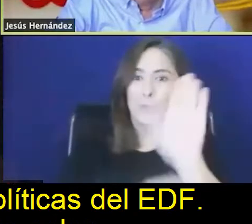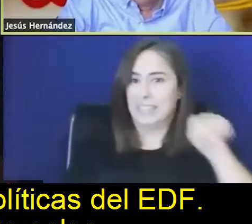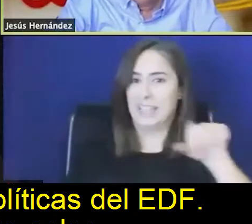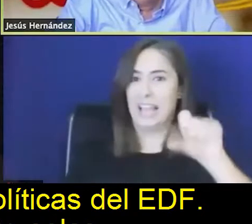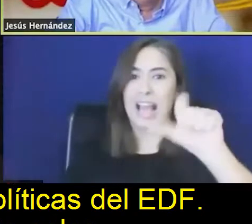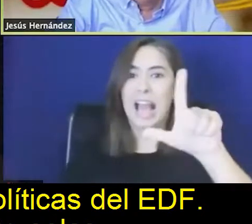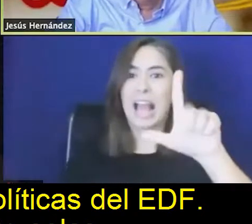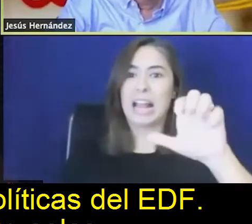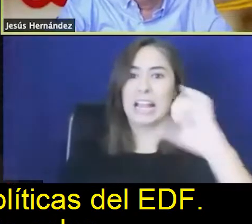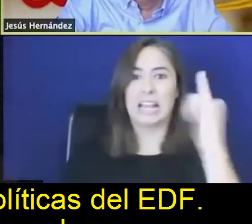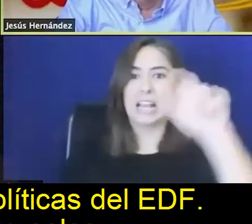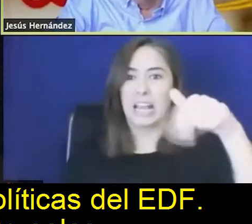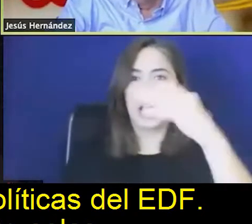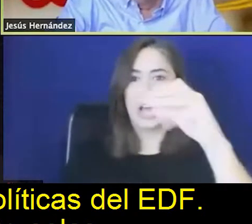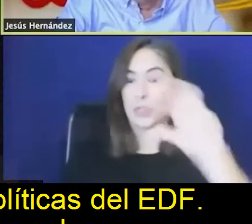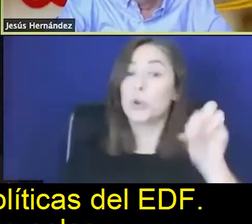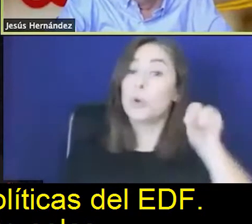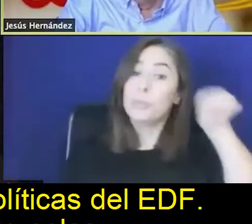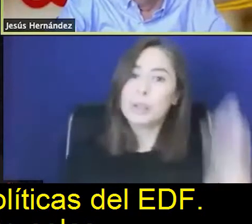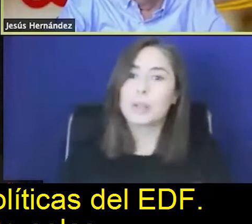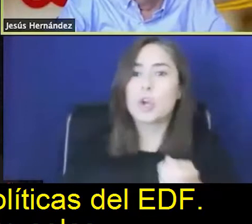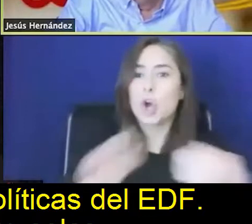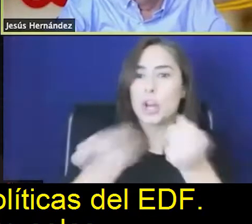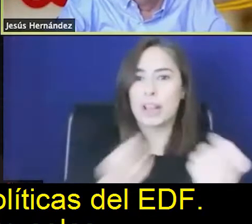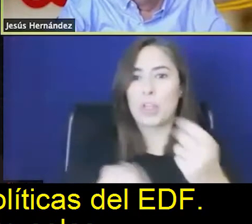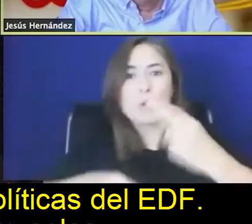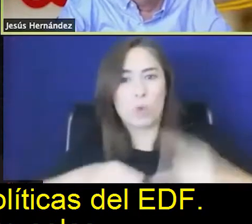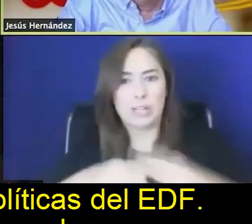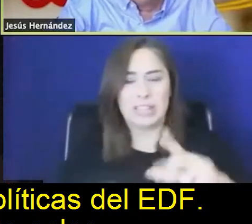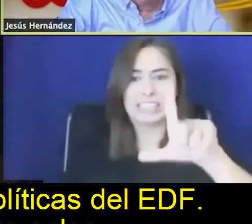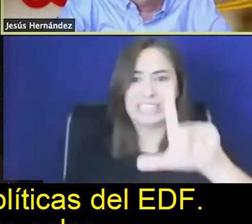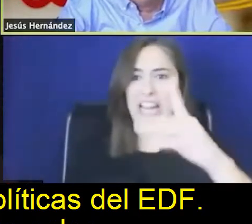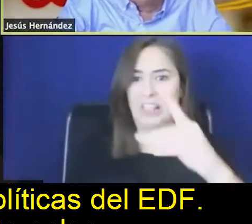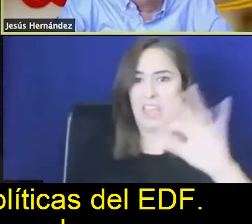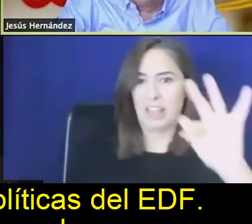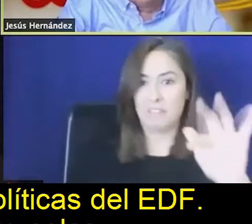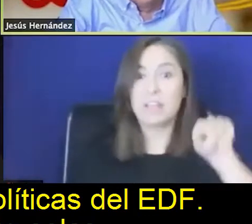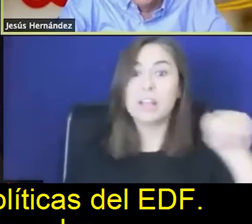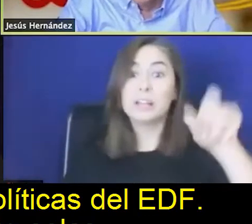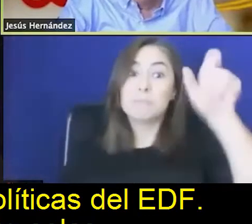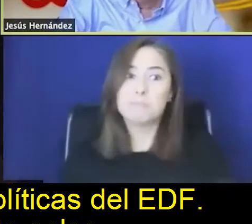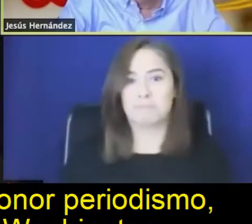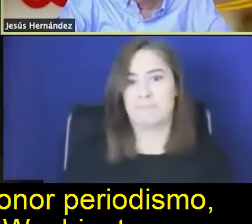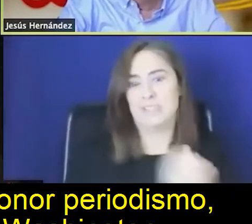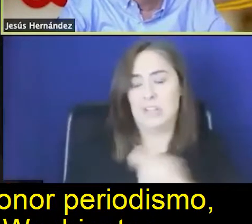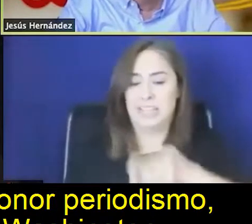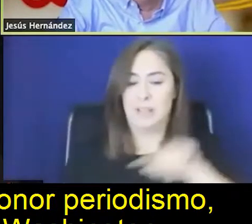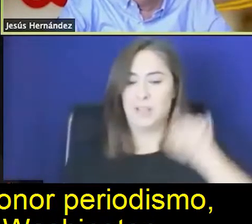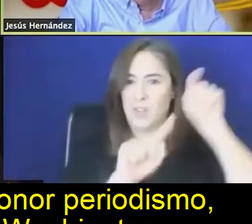el coordinador de políticas del EDF, es un español en Bruselas, un valenciano en Bruselas